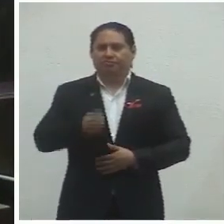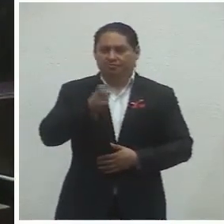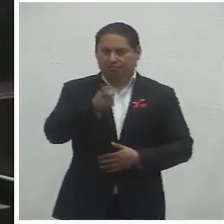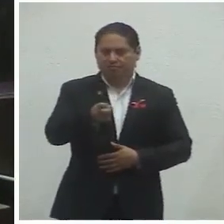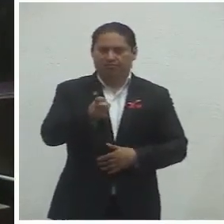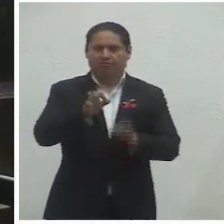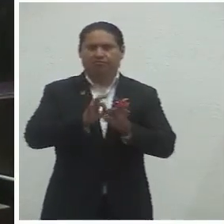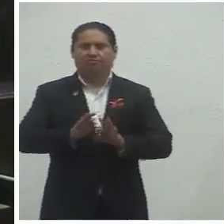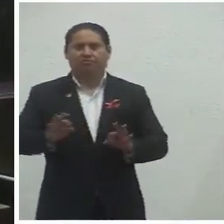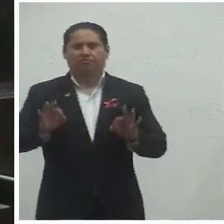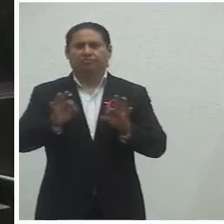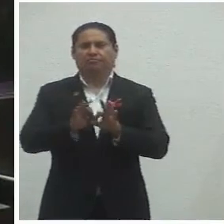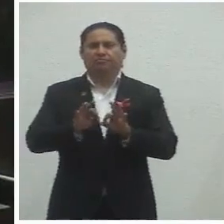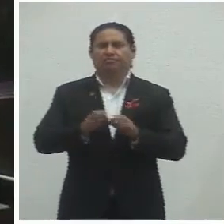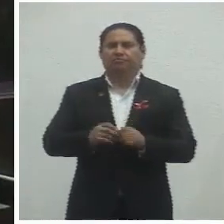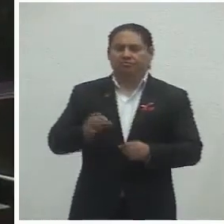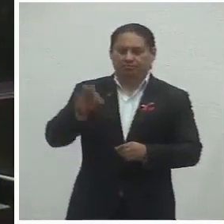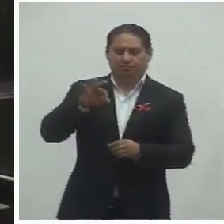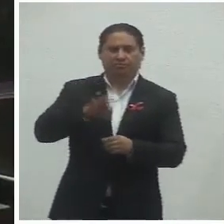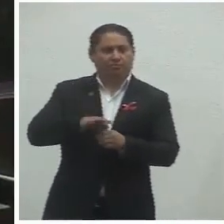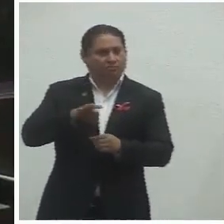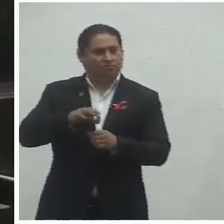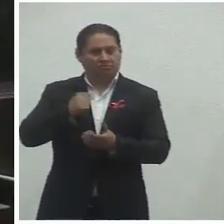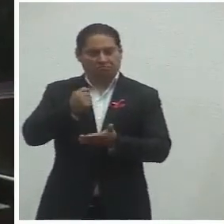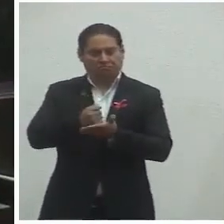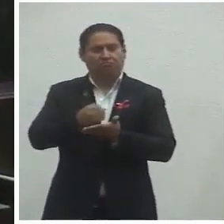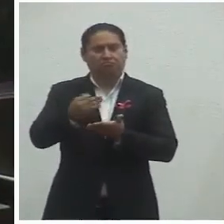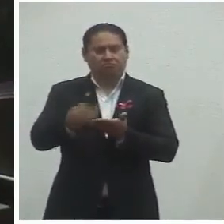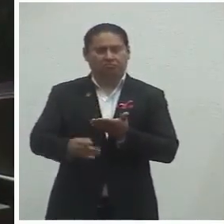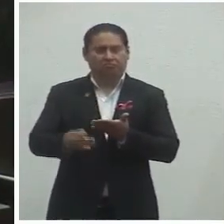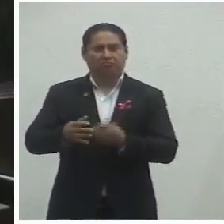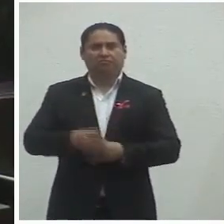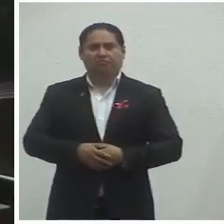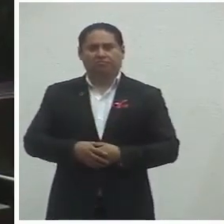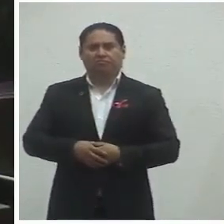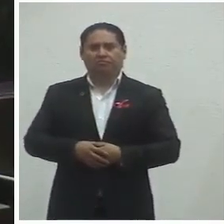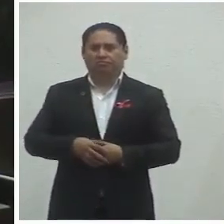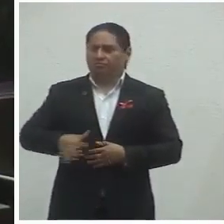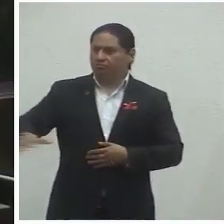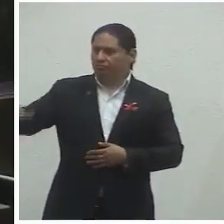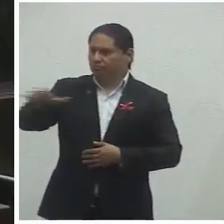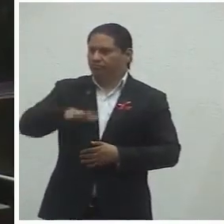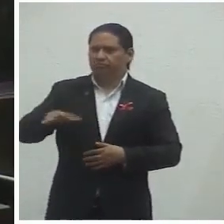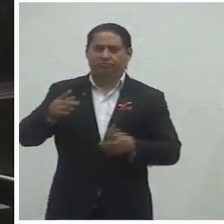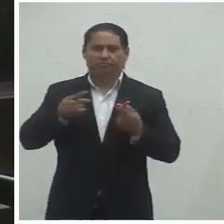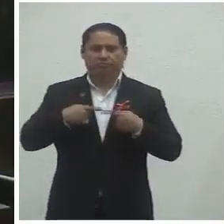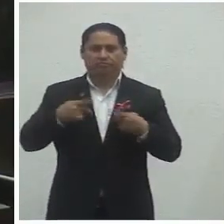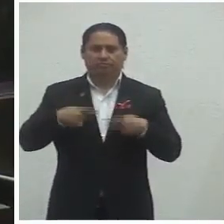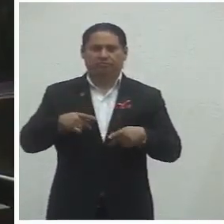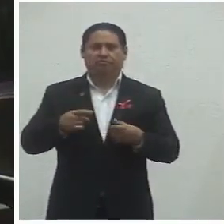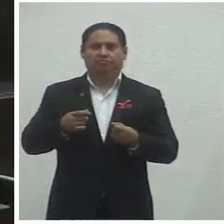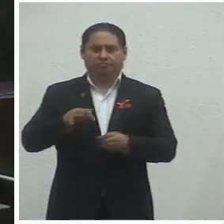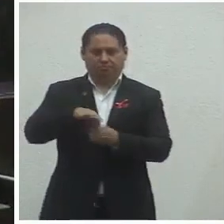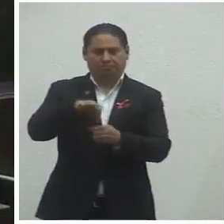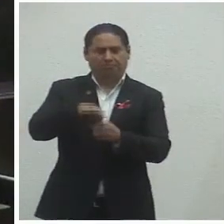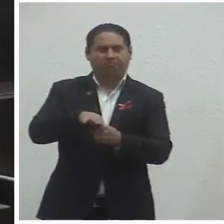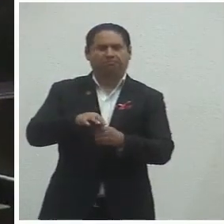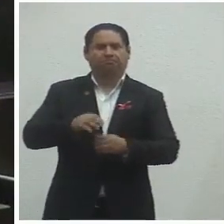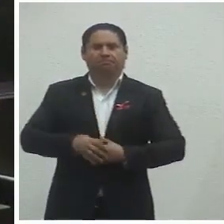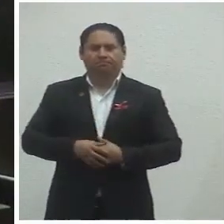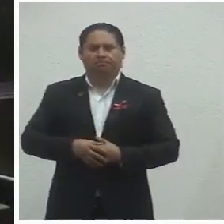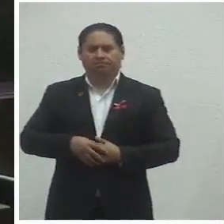es importante aprobar y promover el ejercicio ciudadano de la democracia directa.